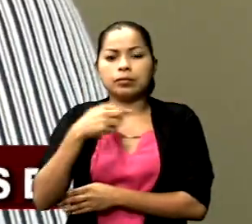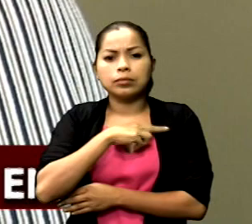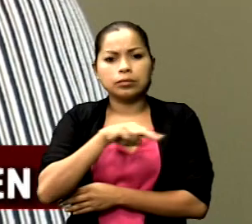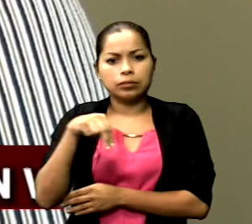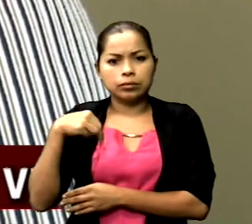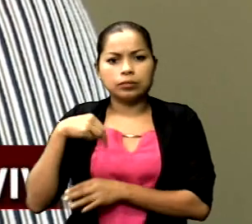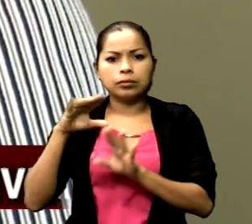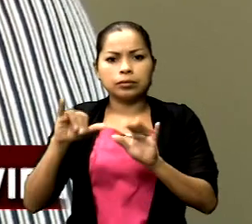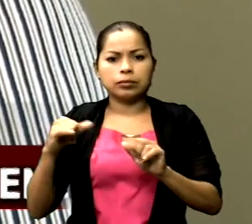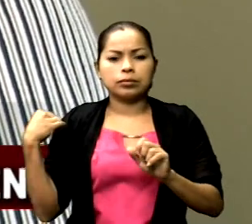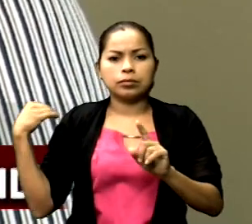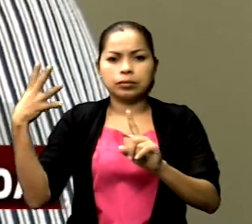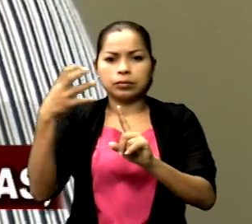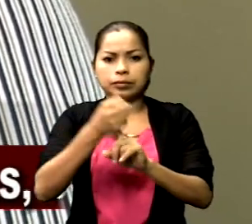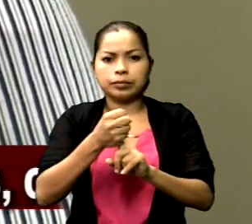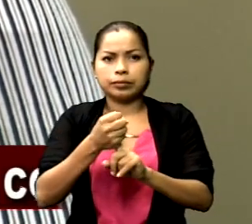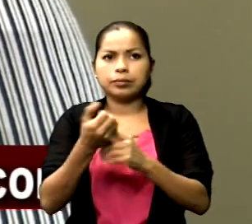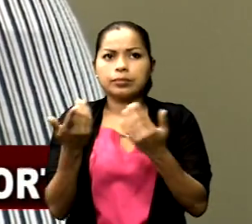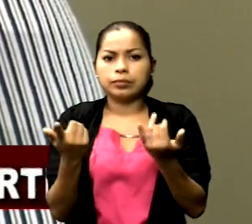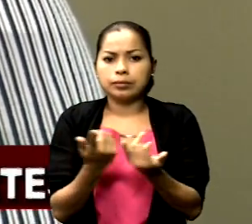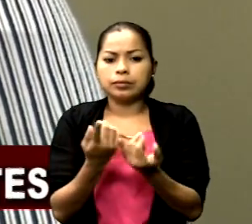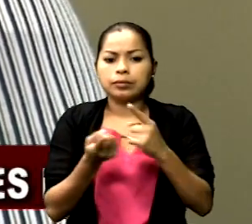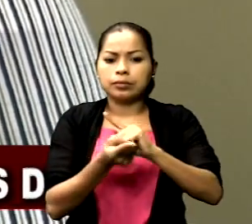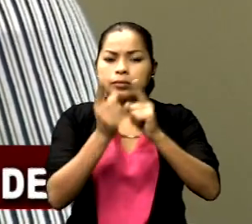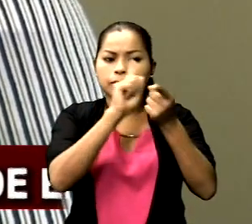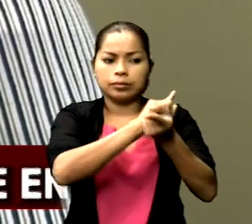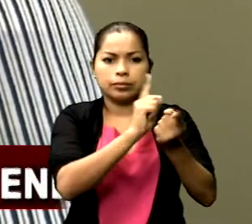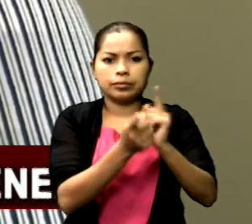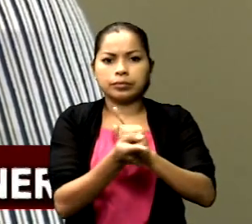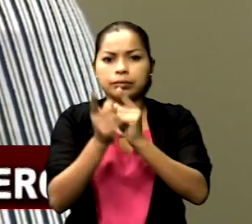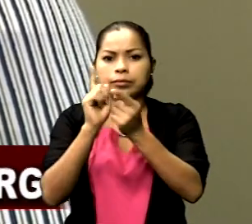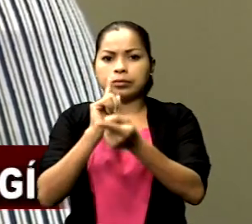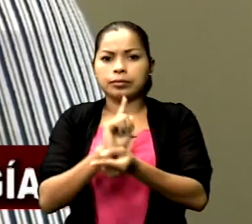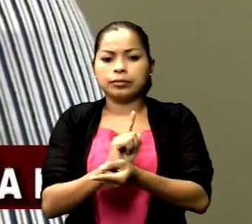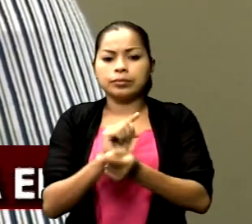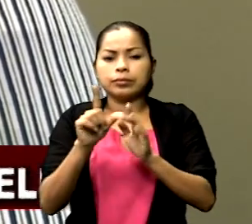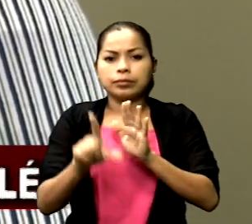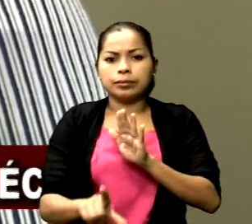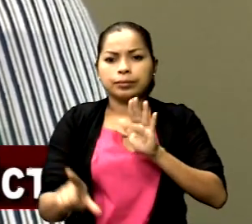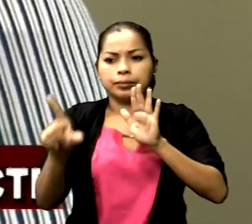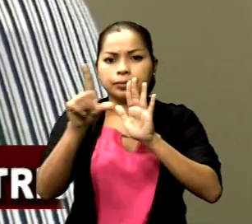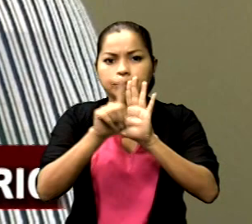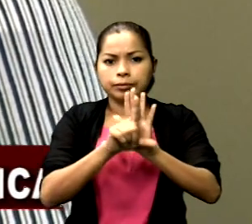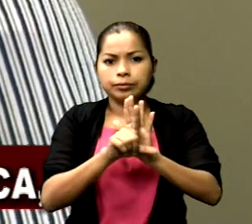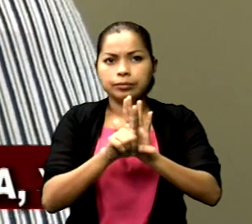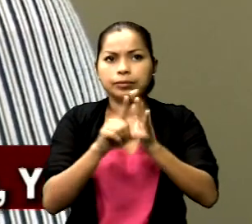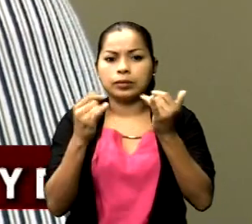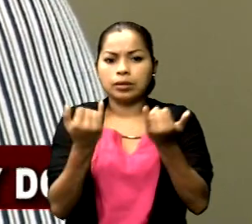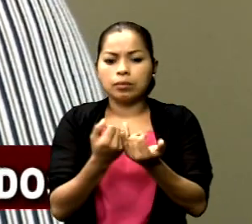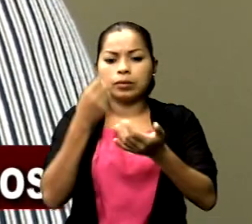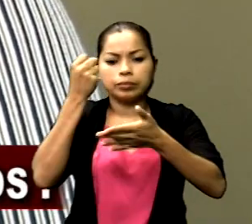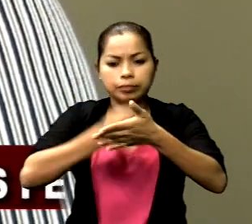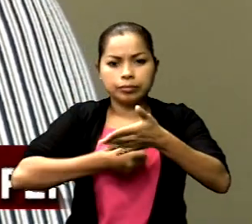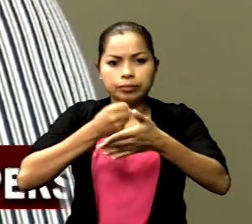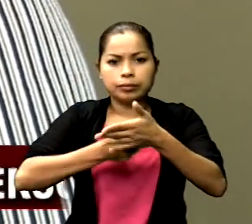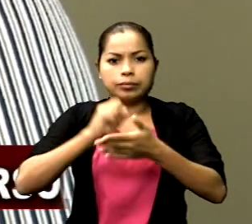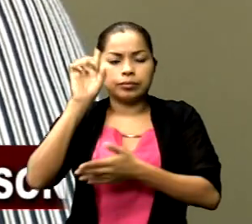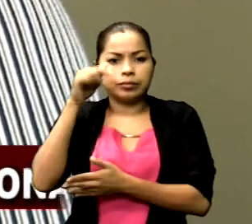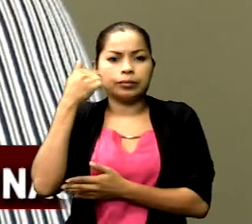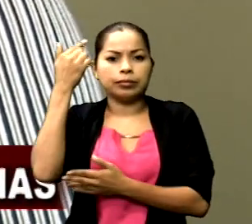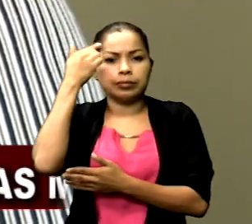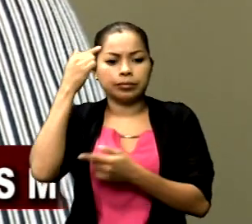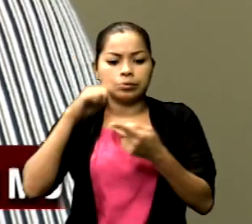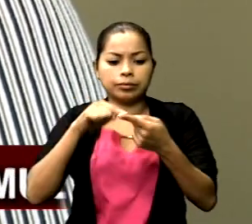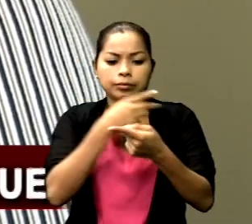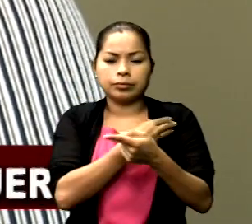logrado, a la luz también de las reformas de nuestra ley y a la luz de los esfuerzos de nuestro gobierno a través